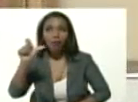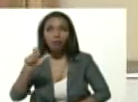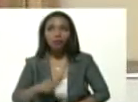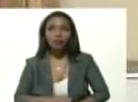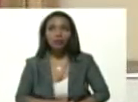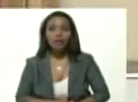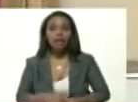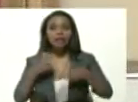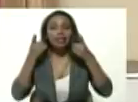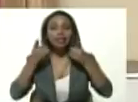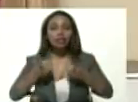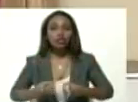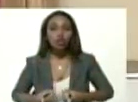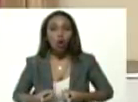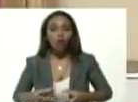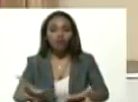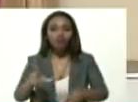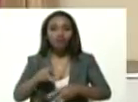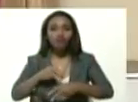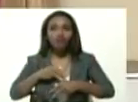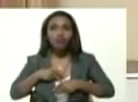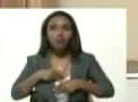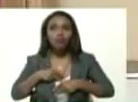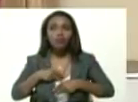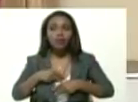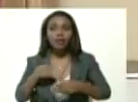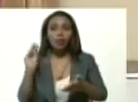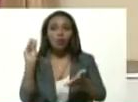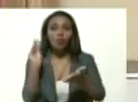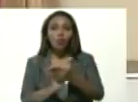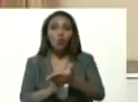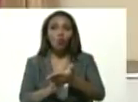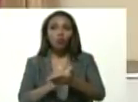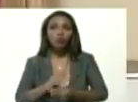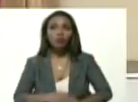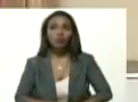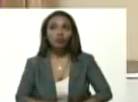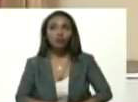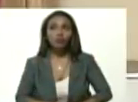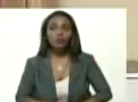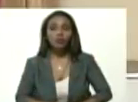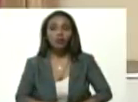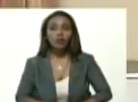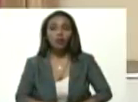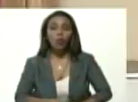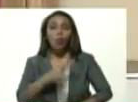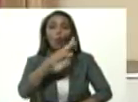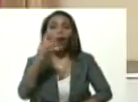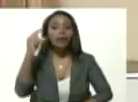de la decisión que tomamos de decretar la cuarentena